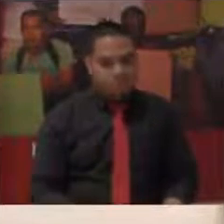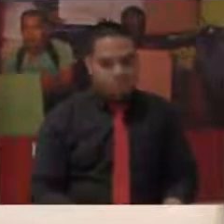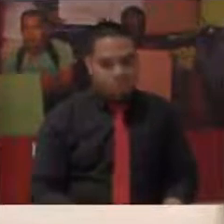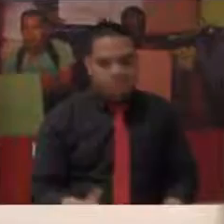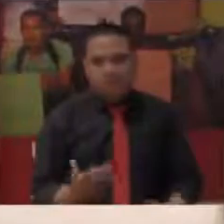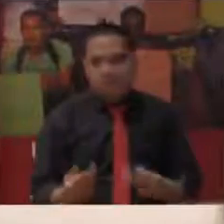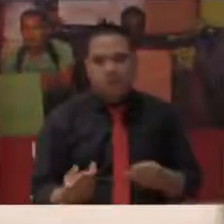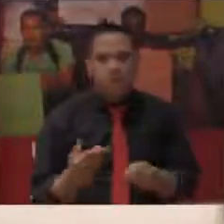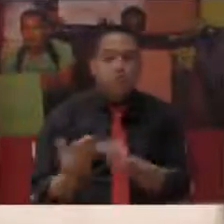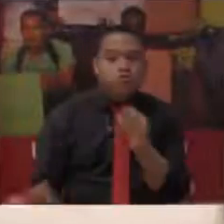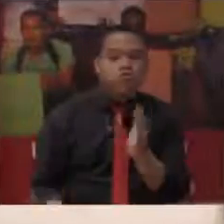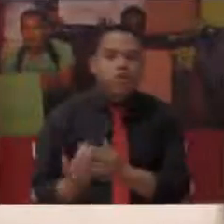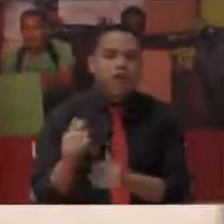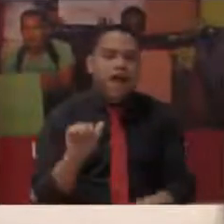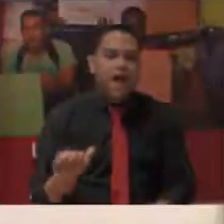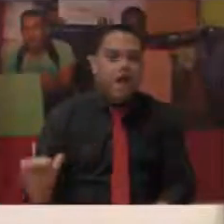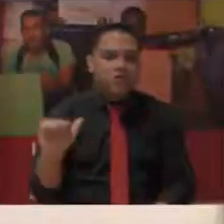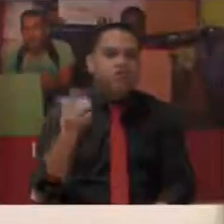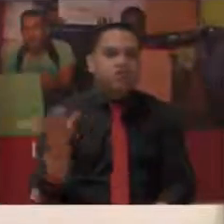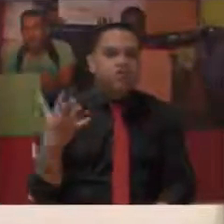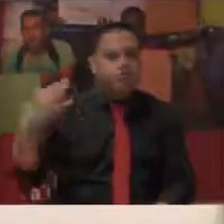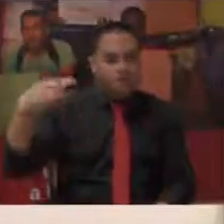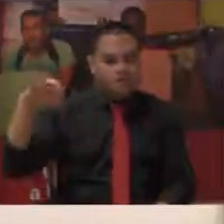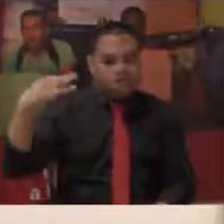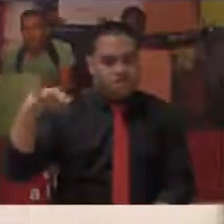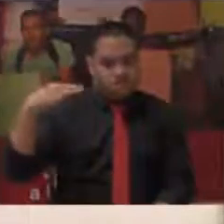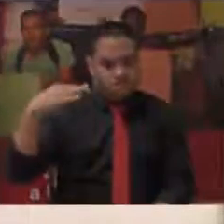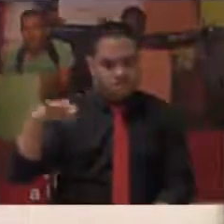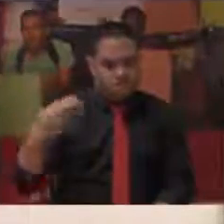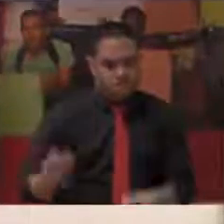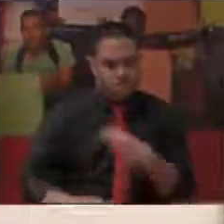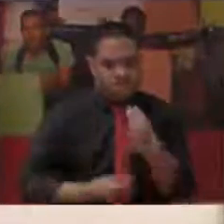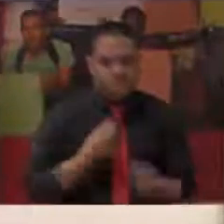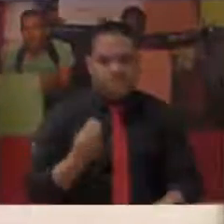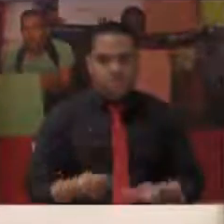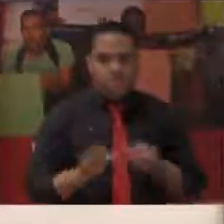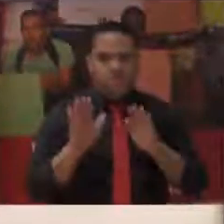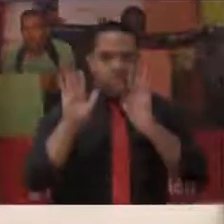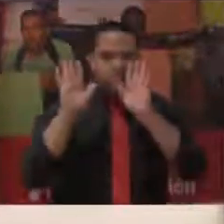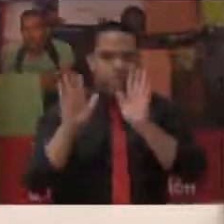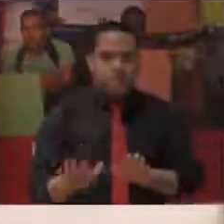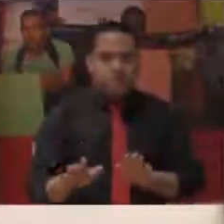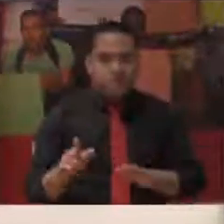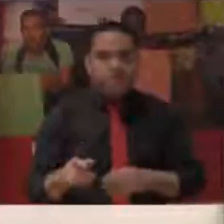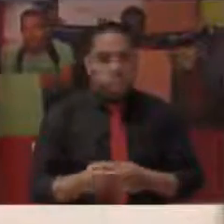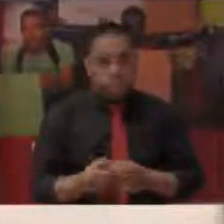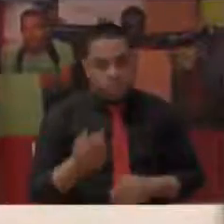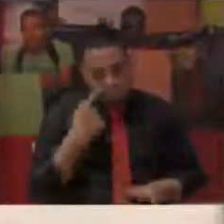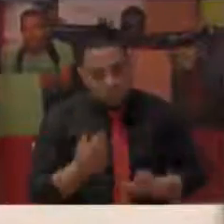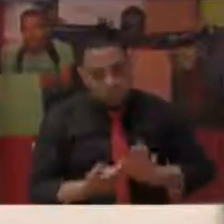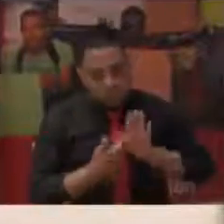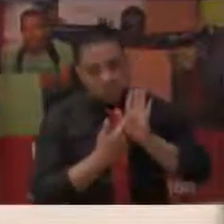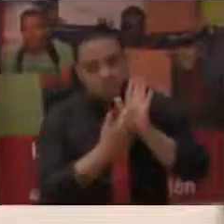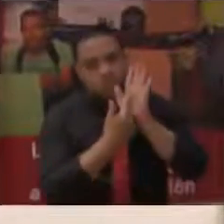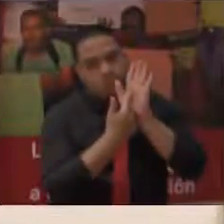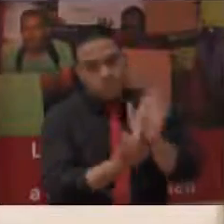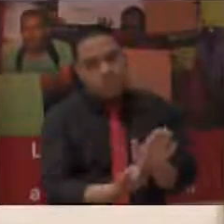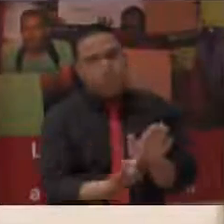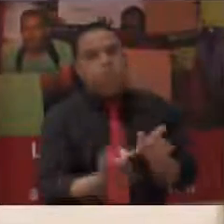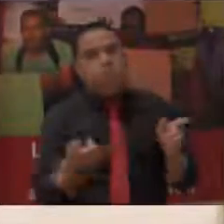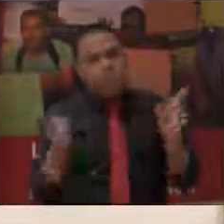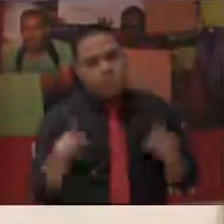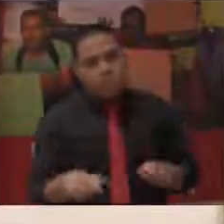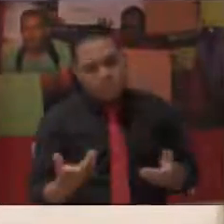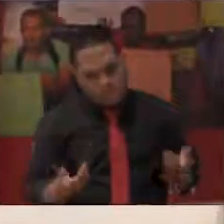línea productiva de mujeres de Palmira que tejen. Y a través de ese ejercicio vamos también generando diferentes alternativas para